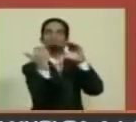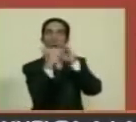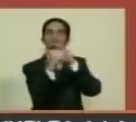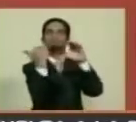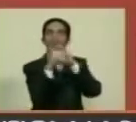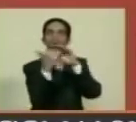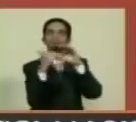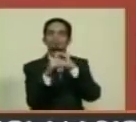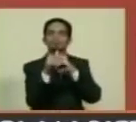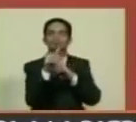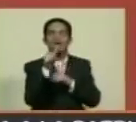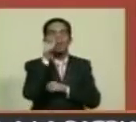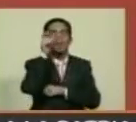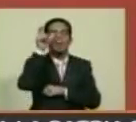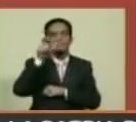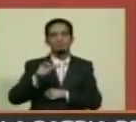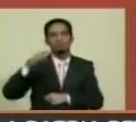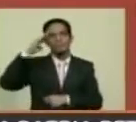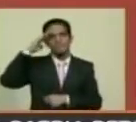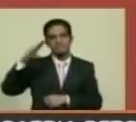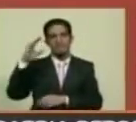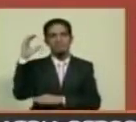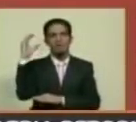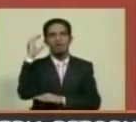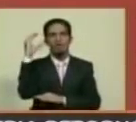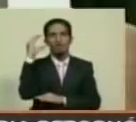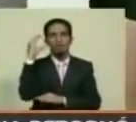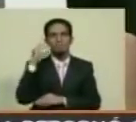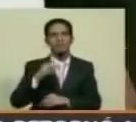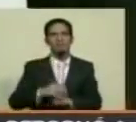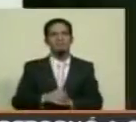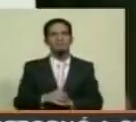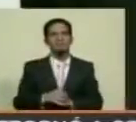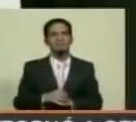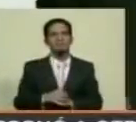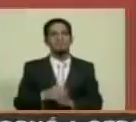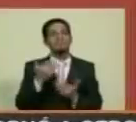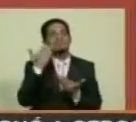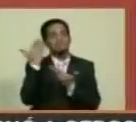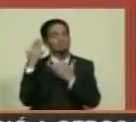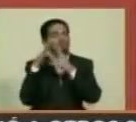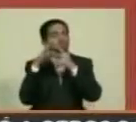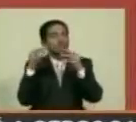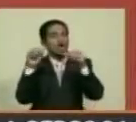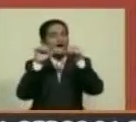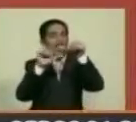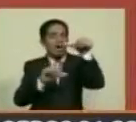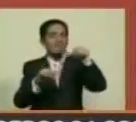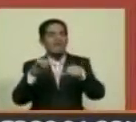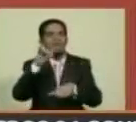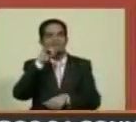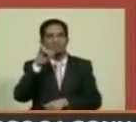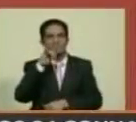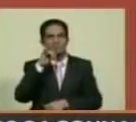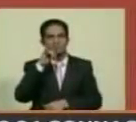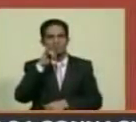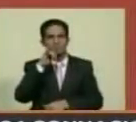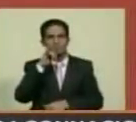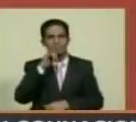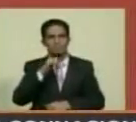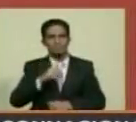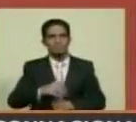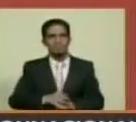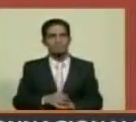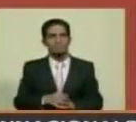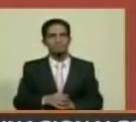oficial de inteligencia colombiano, y aquí parte del resto de la información que él proporcionó a